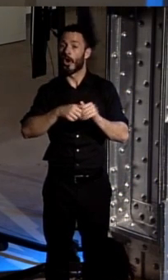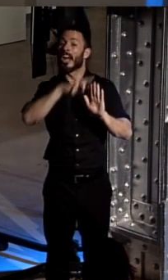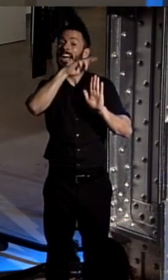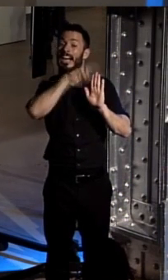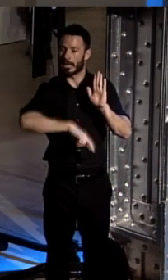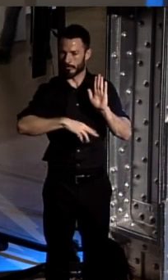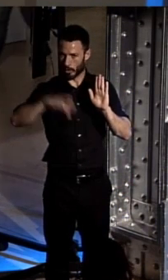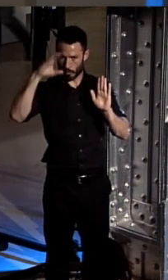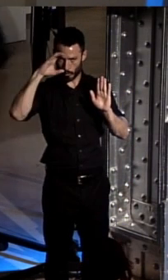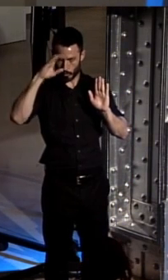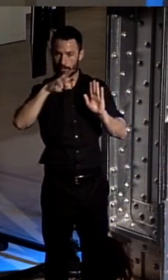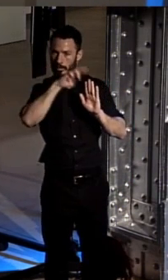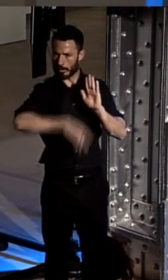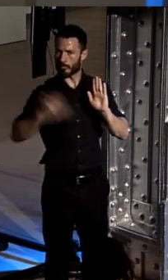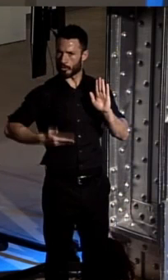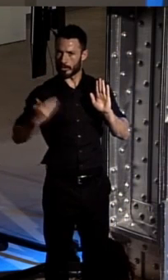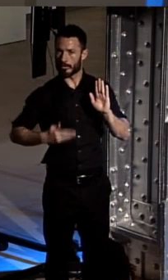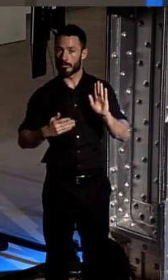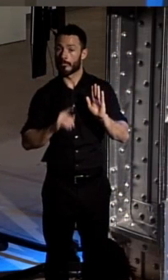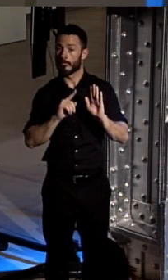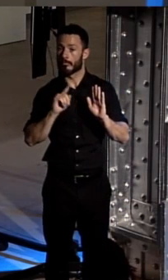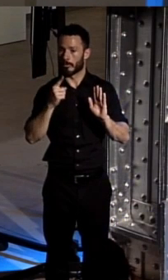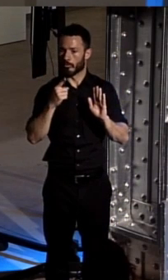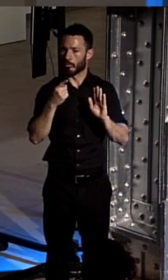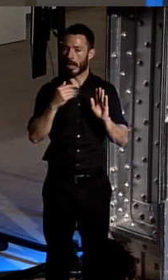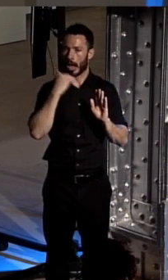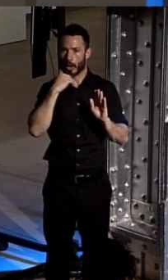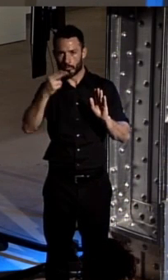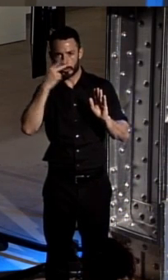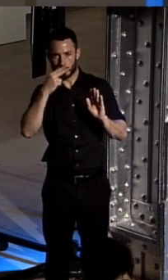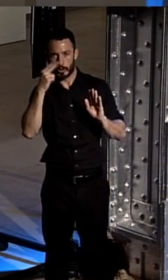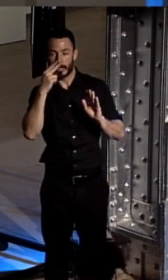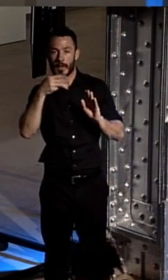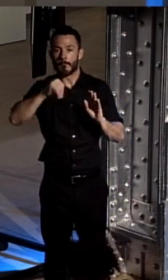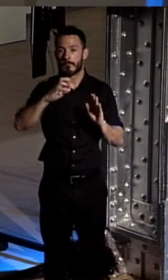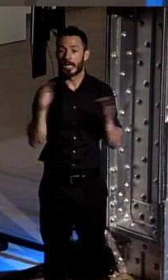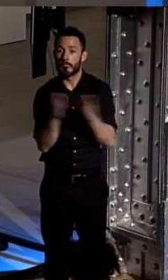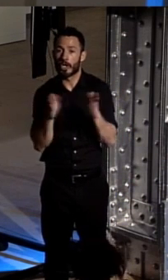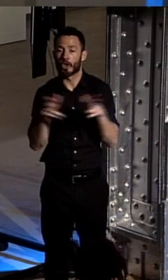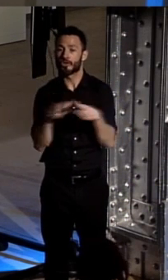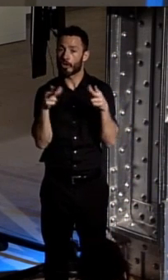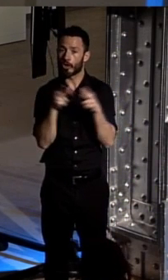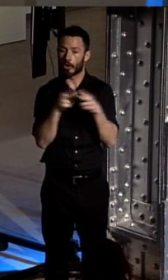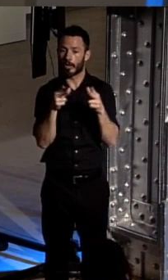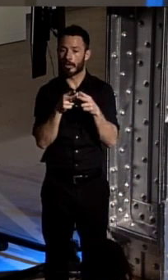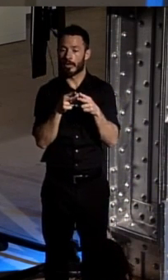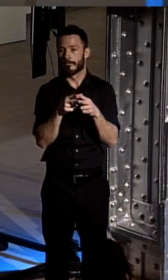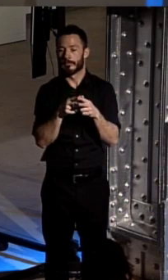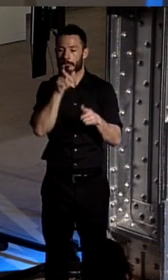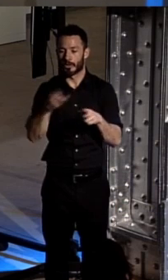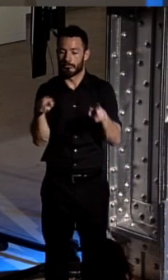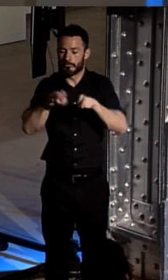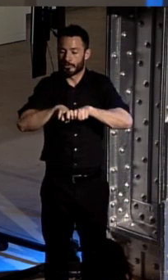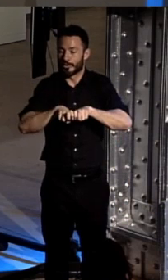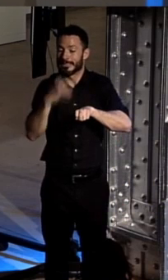Escúchenme porque las reglas son importantes. Primero, en general la gente, esto es un fenómeno interesante de la microsociología de las aulas, se sienta al lado de la gente que conoce, no siempre,